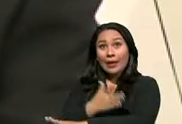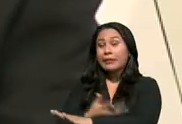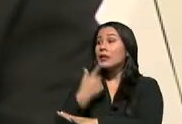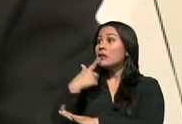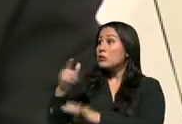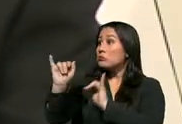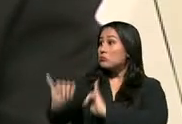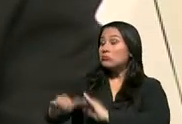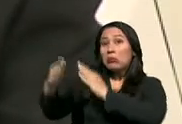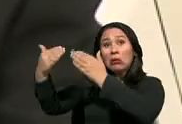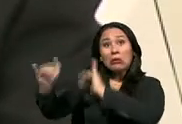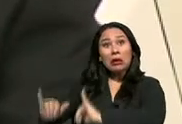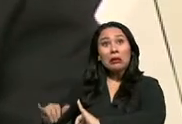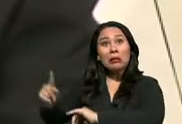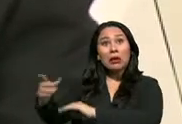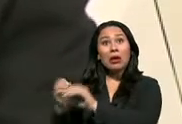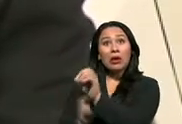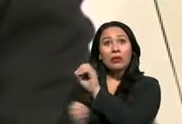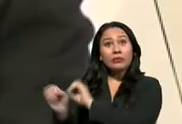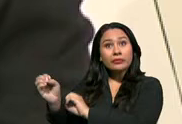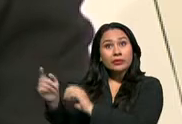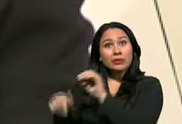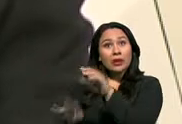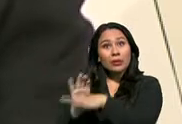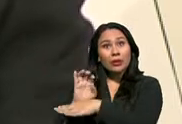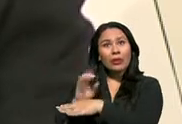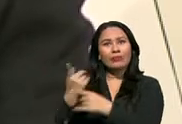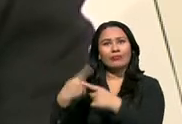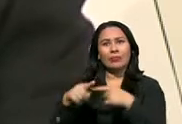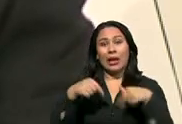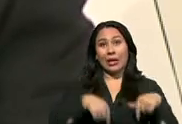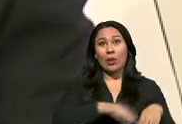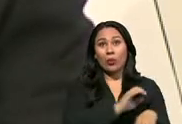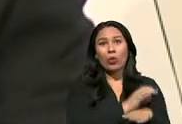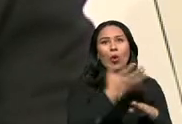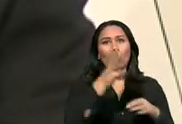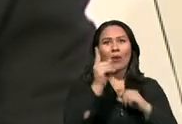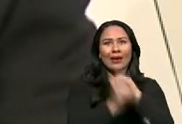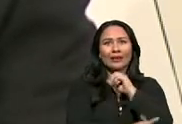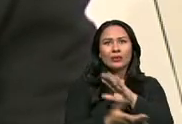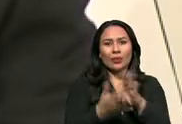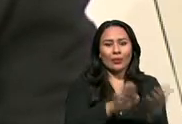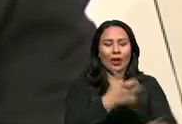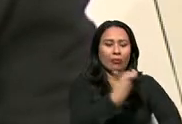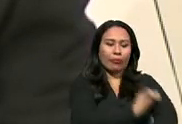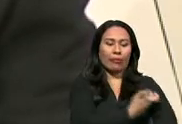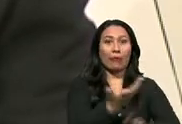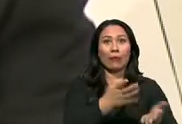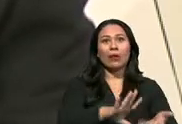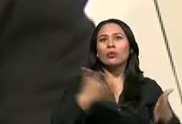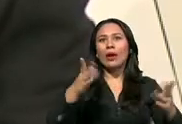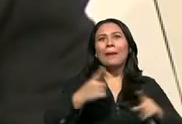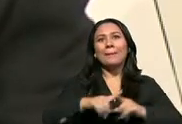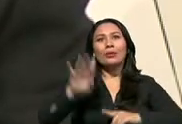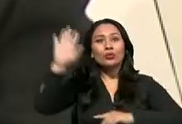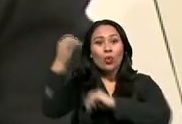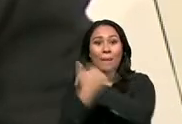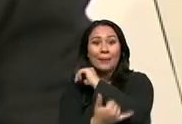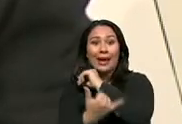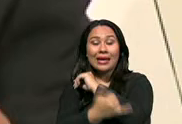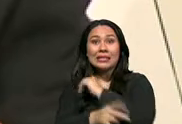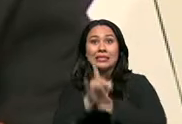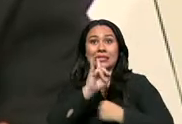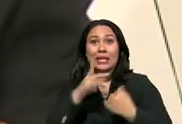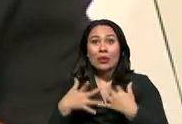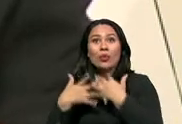Assange corría peligro su vida. En Ecuador no existe la pena de muerte. Y sabemos que esa posibilidad existía. Es por eso que nosotros